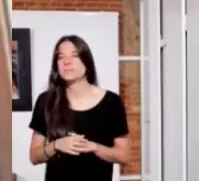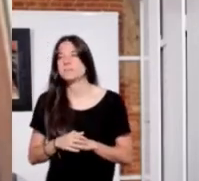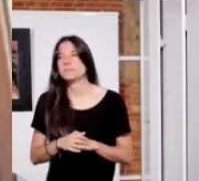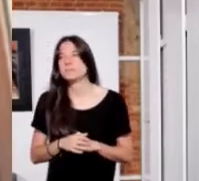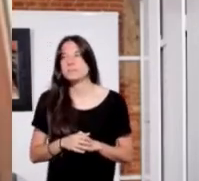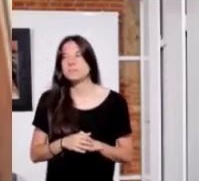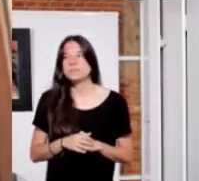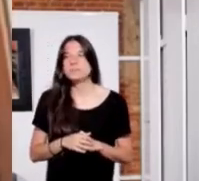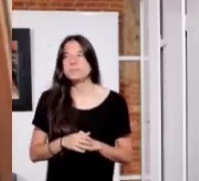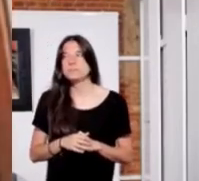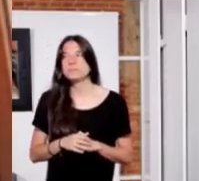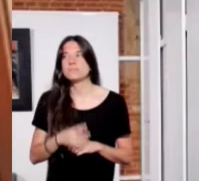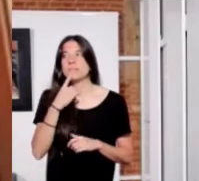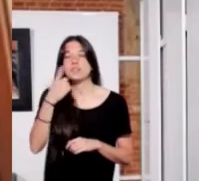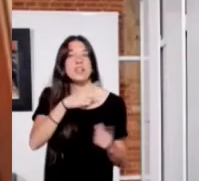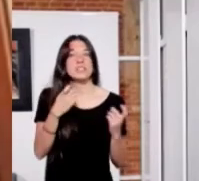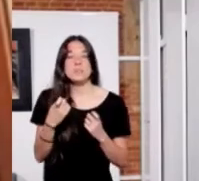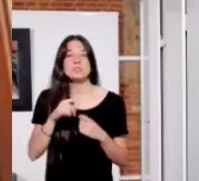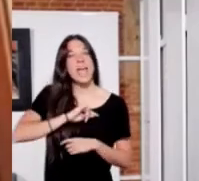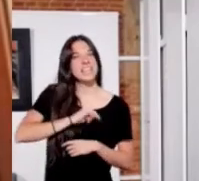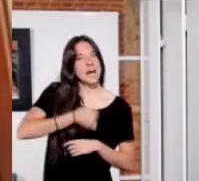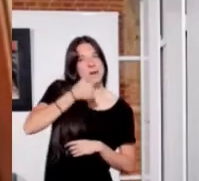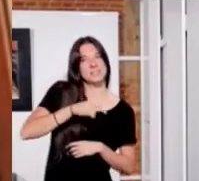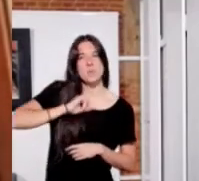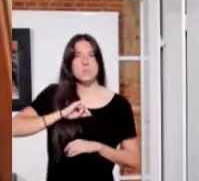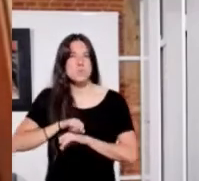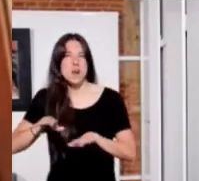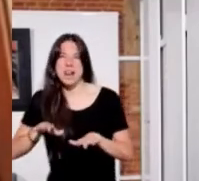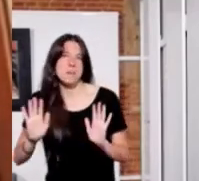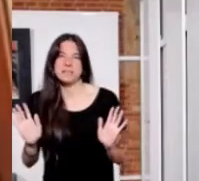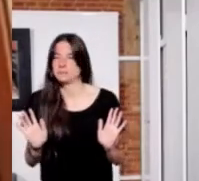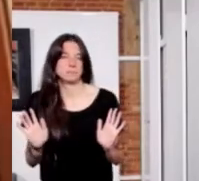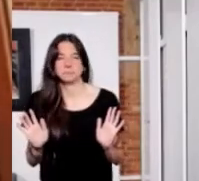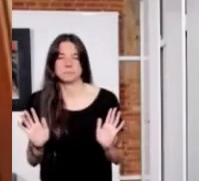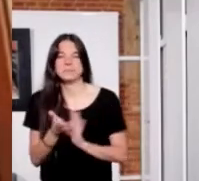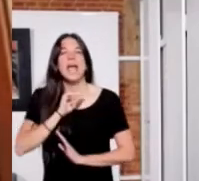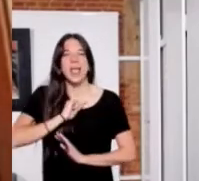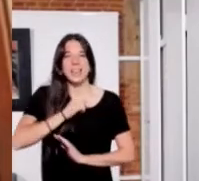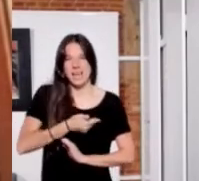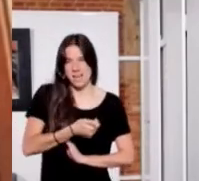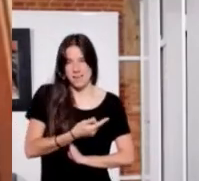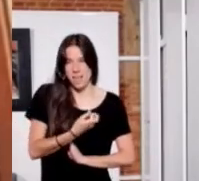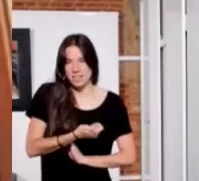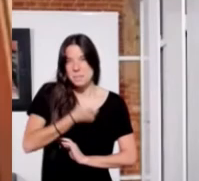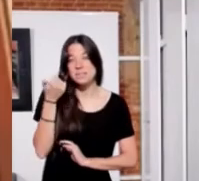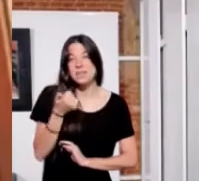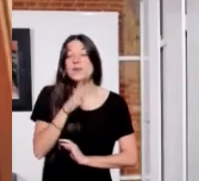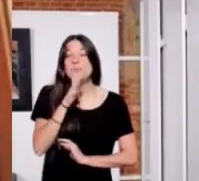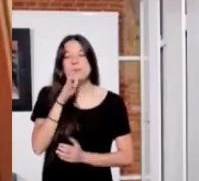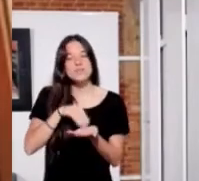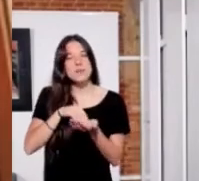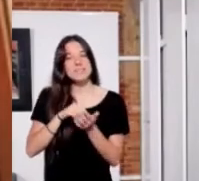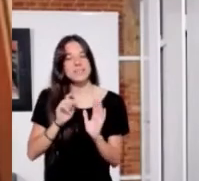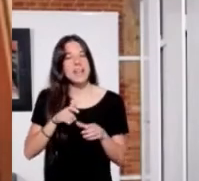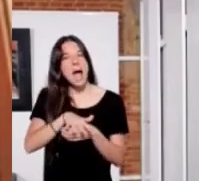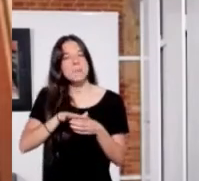Decir que necesitamos más ética que mera moral significa que muchas veces en el voluntariado, llevados